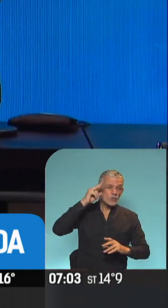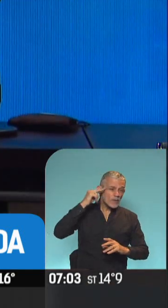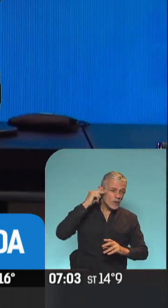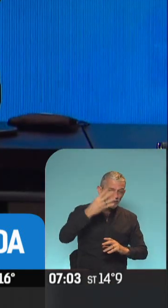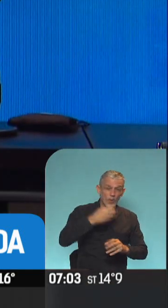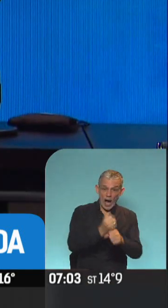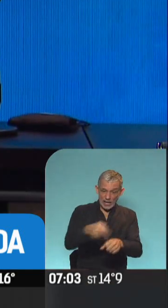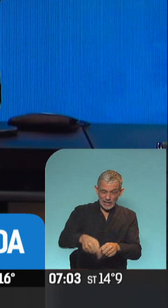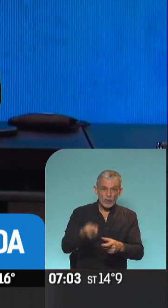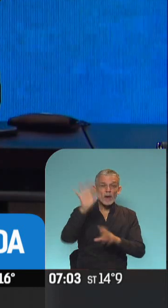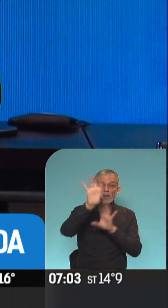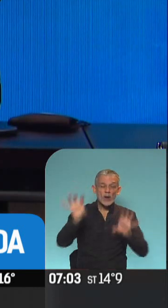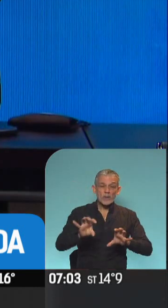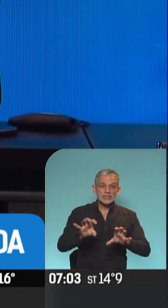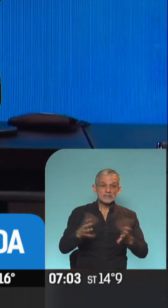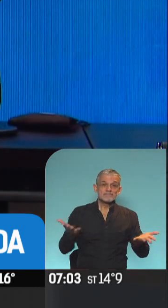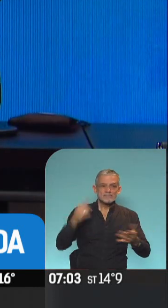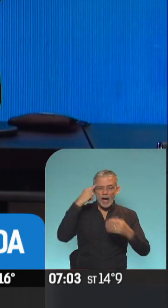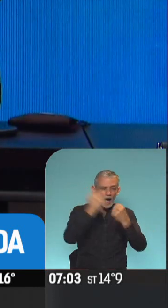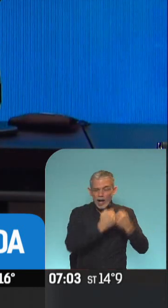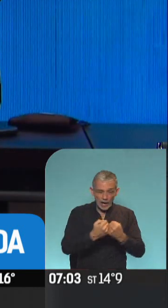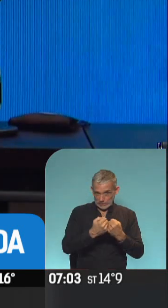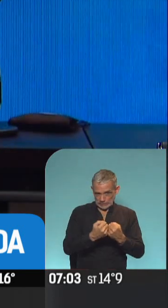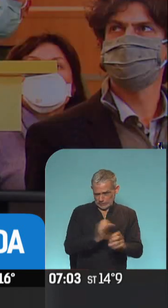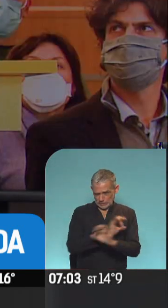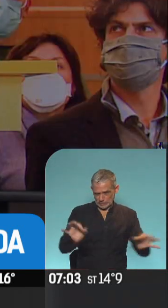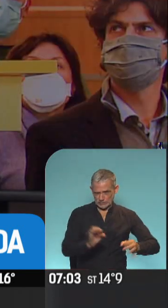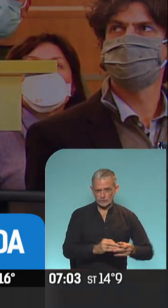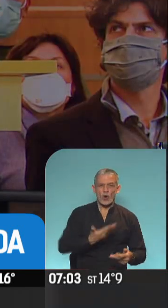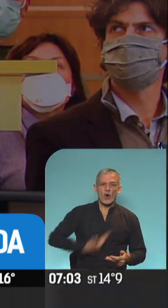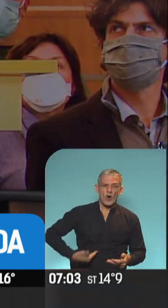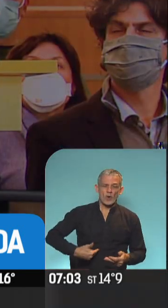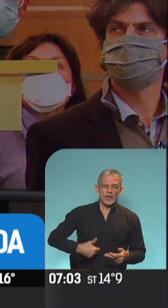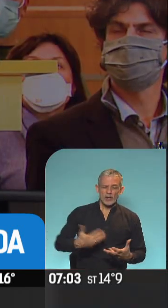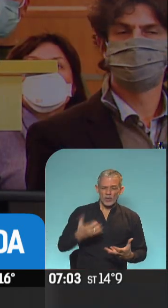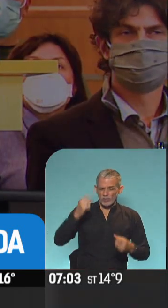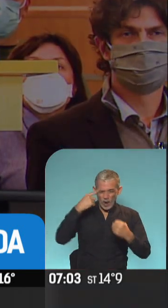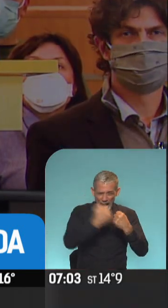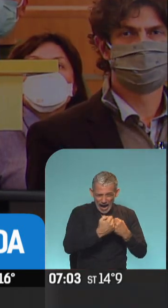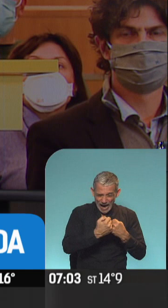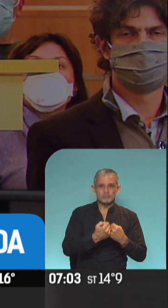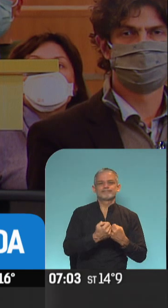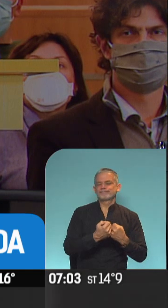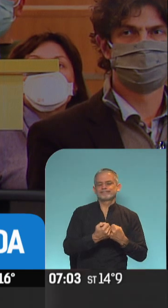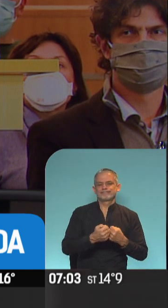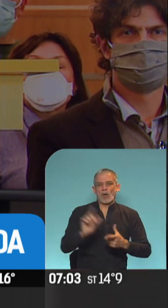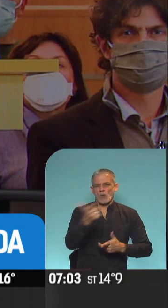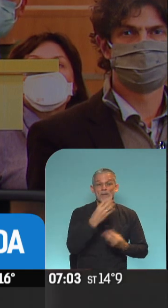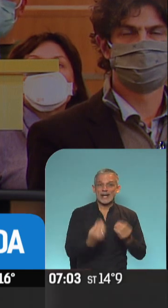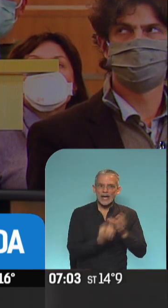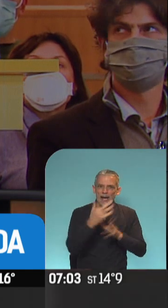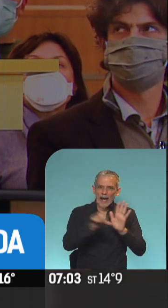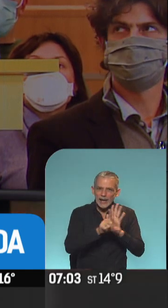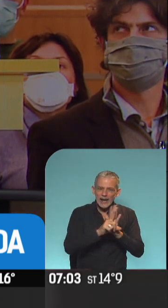hoy, las provincias no se han podido poner de acuerdo y ningún gobierno ha conseguido ese objetivo para dictar una nueva ley